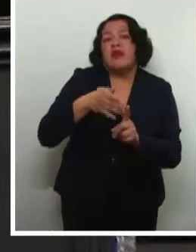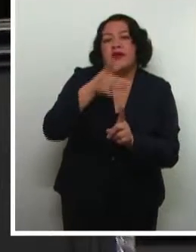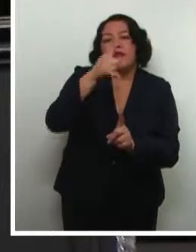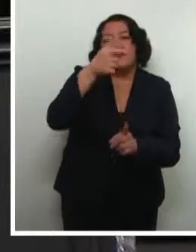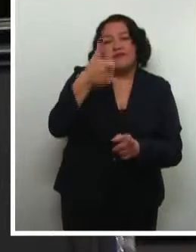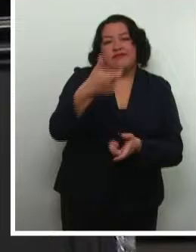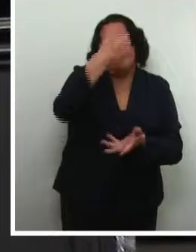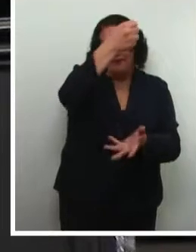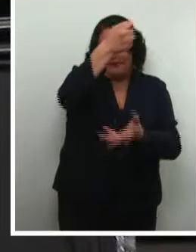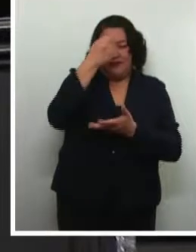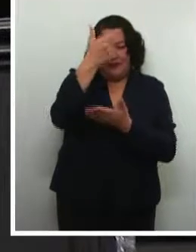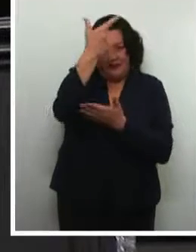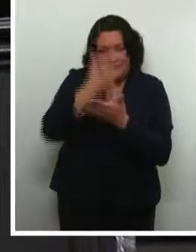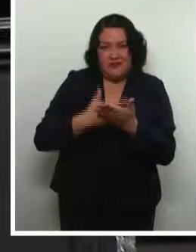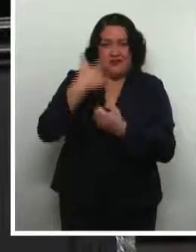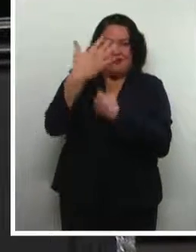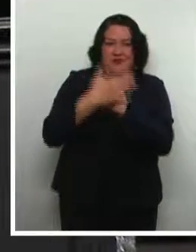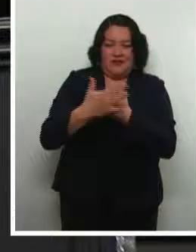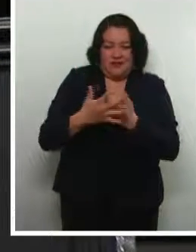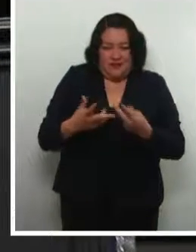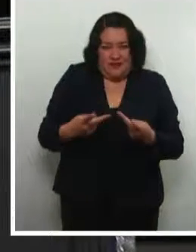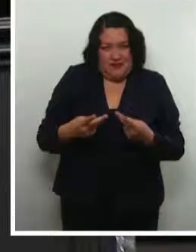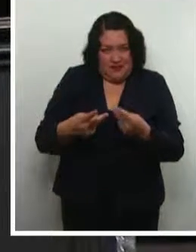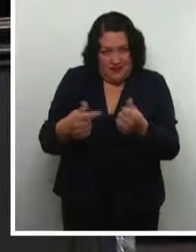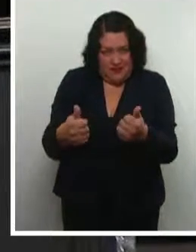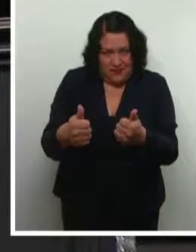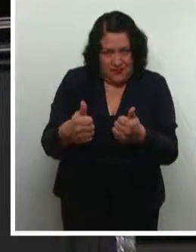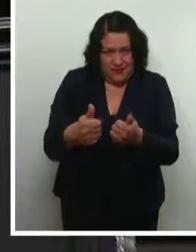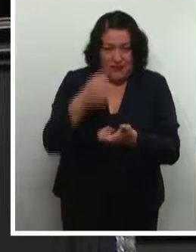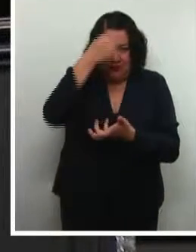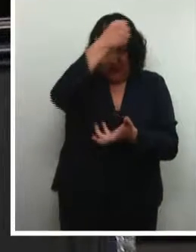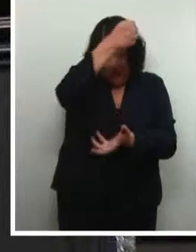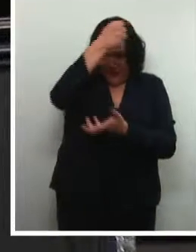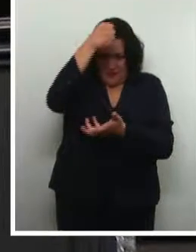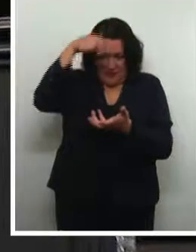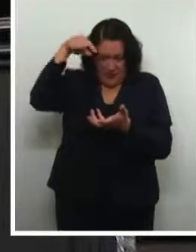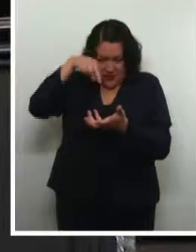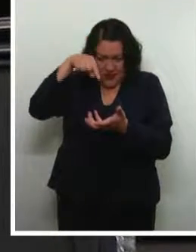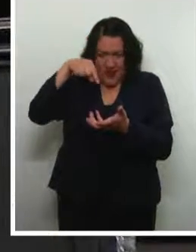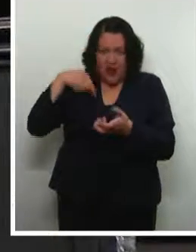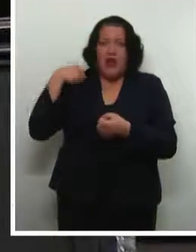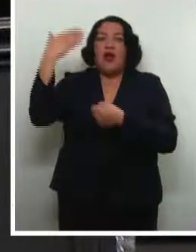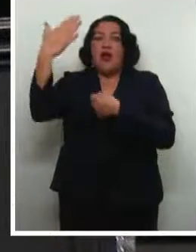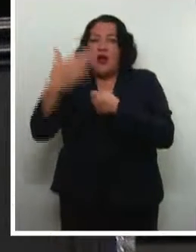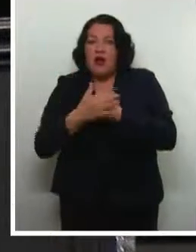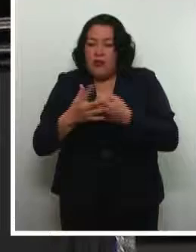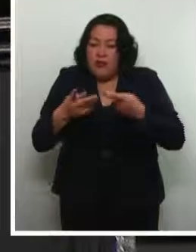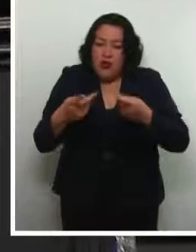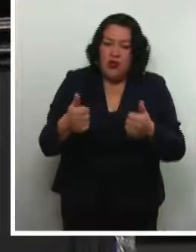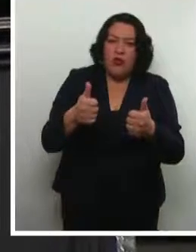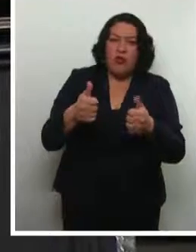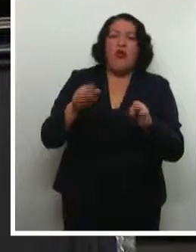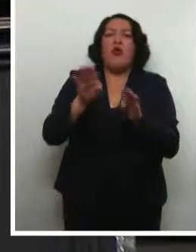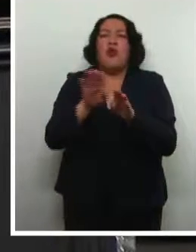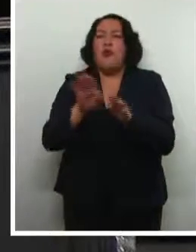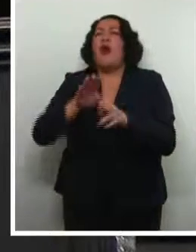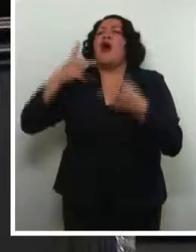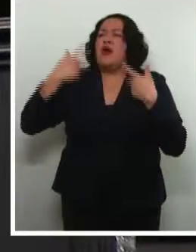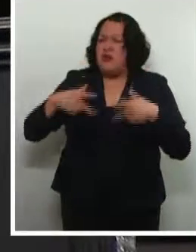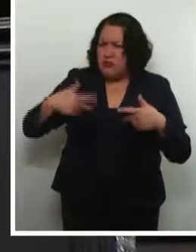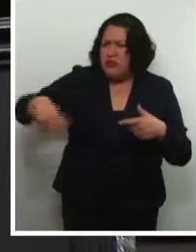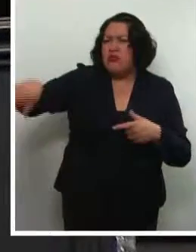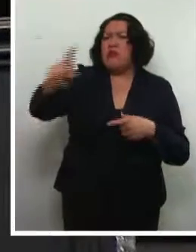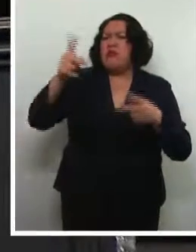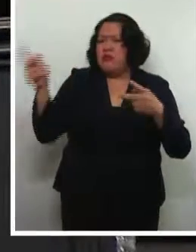ciudadanos deben participar activamente en el diseño, en la planeación, en la programación, en